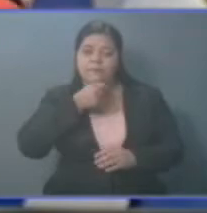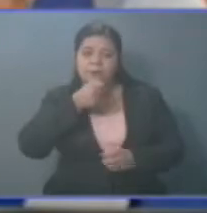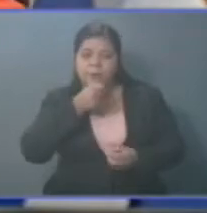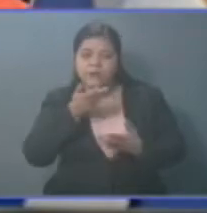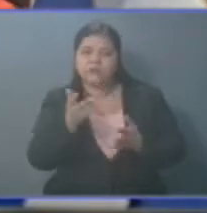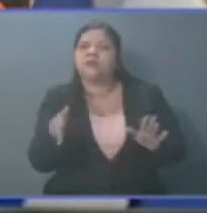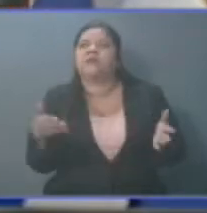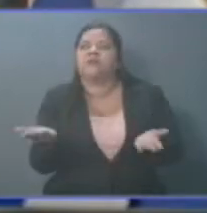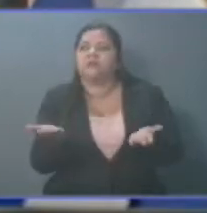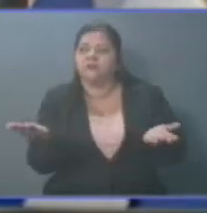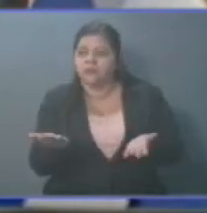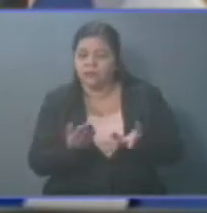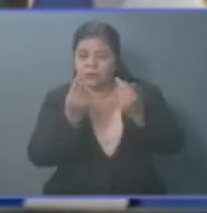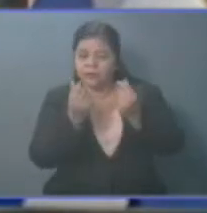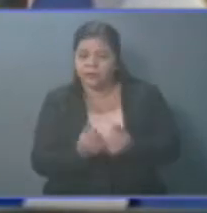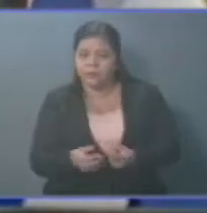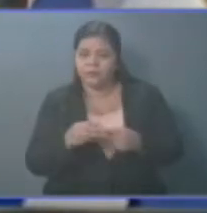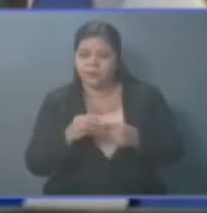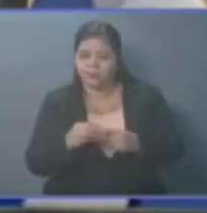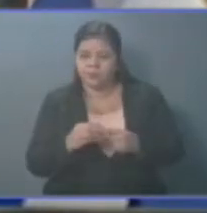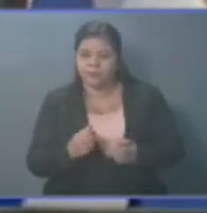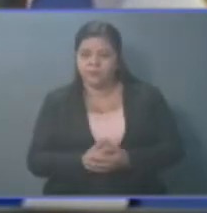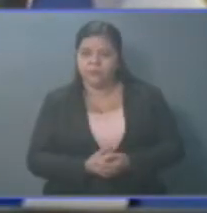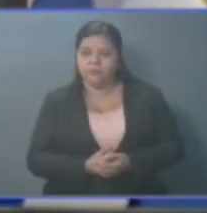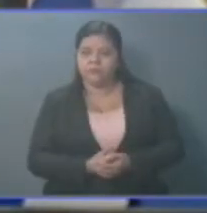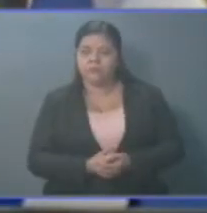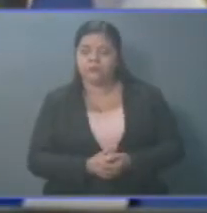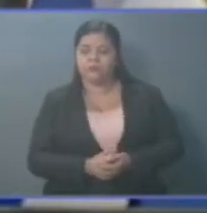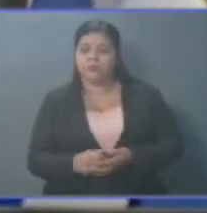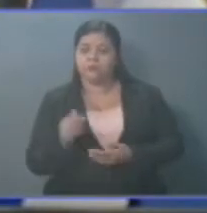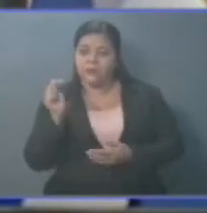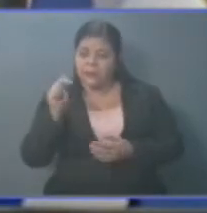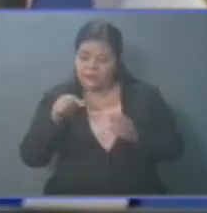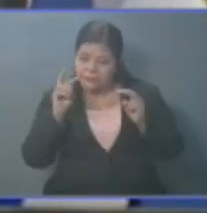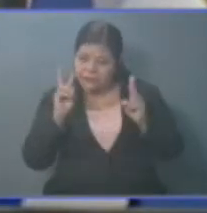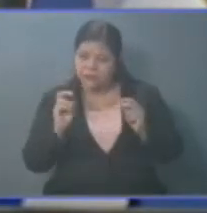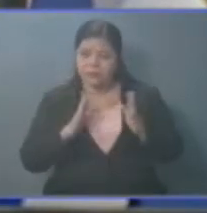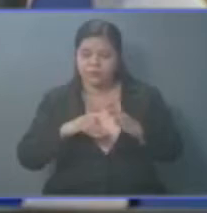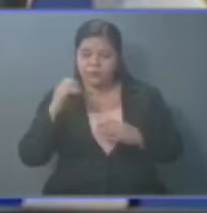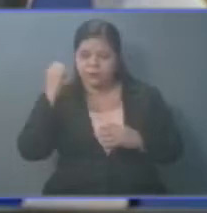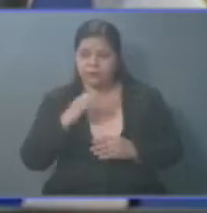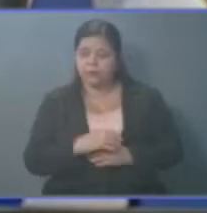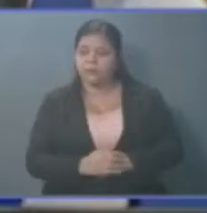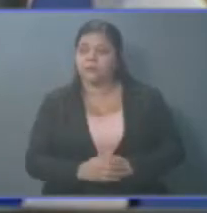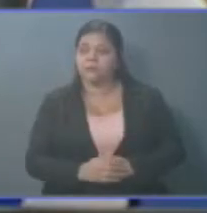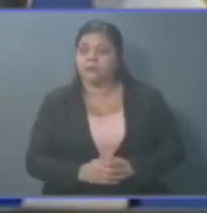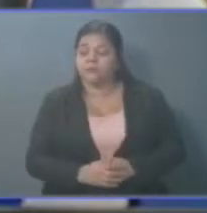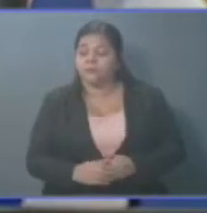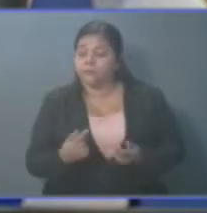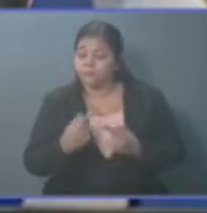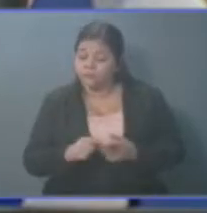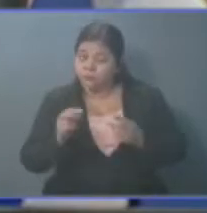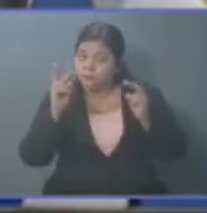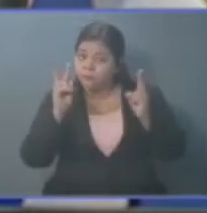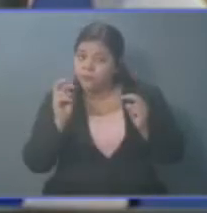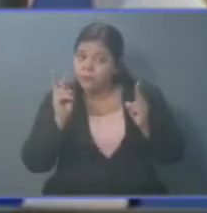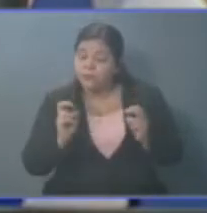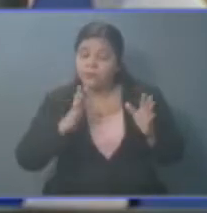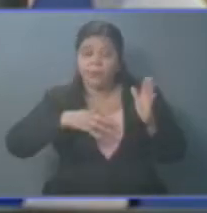qué han hecho con el presupuesto extraordinario. Ese es el tema de fondo. Aquí hay un tema que